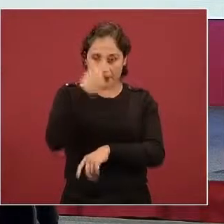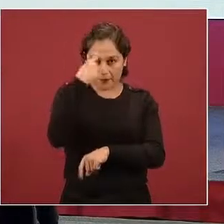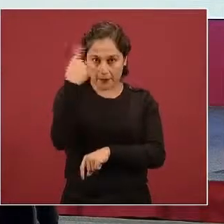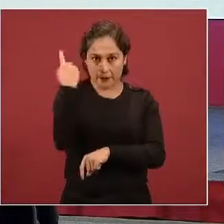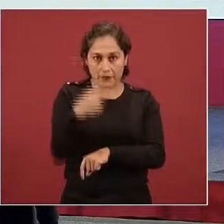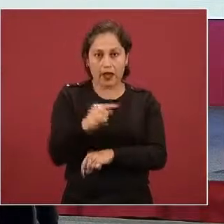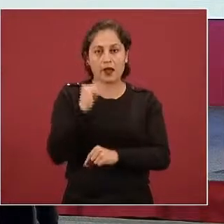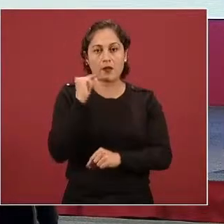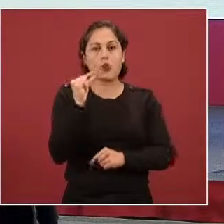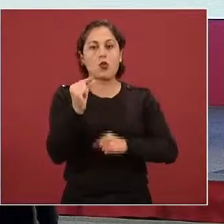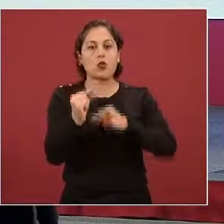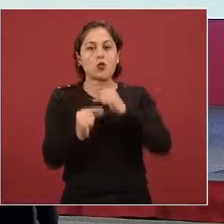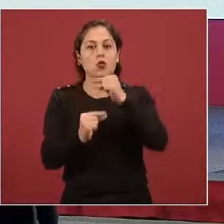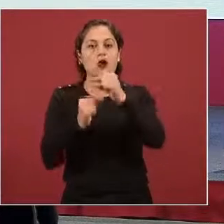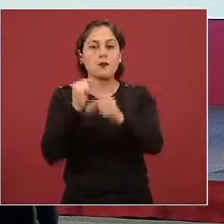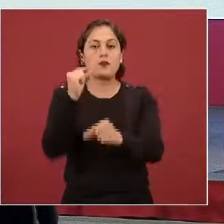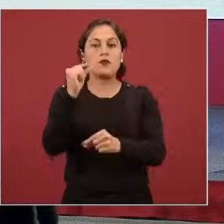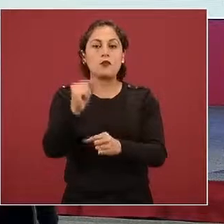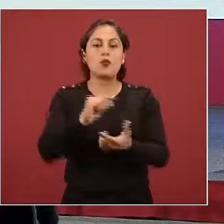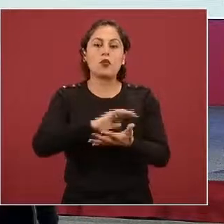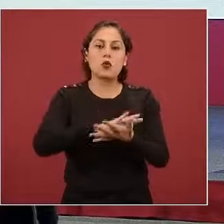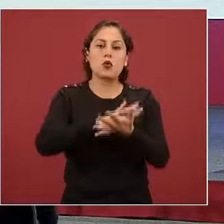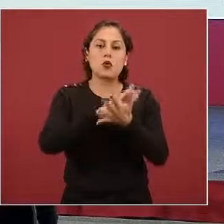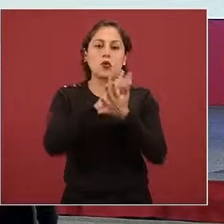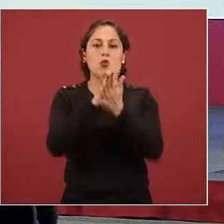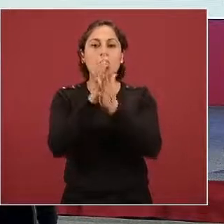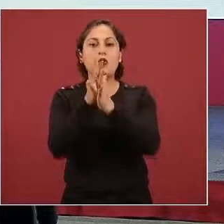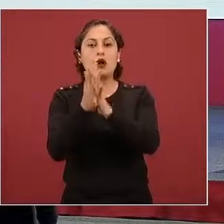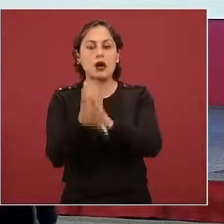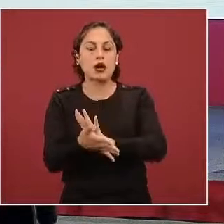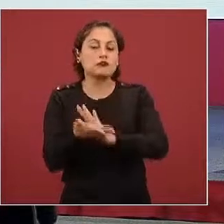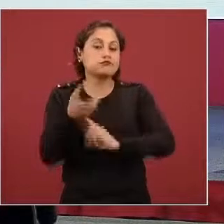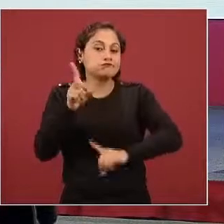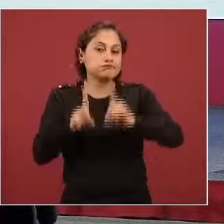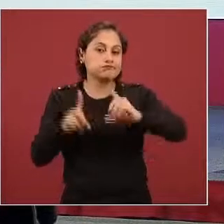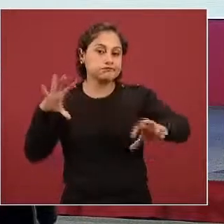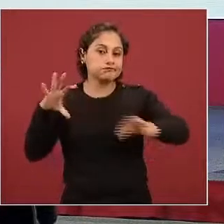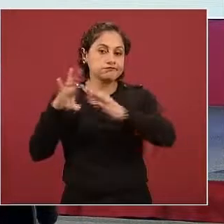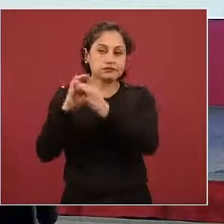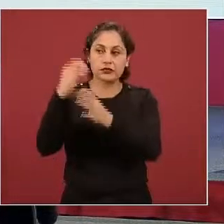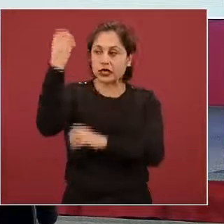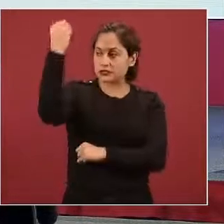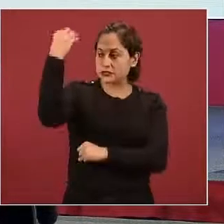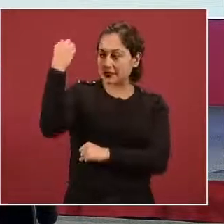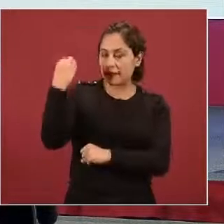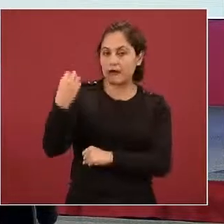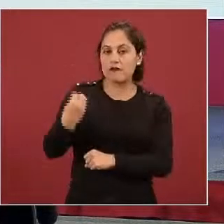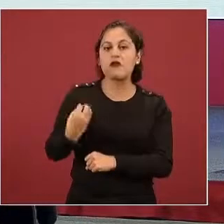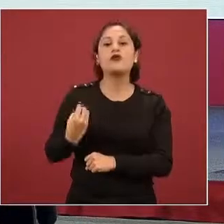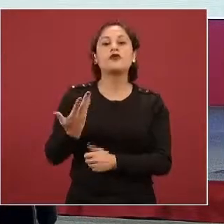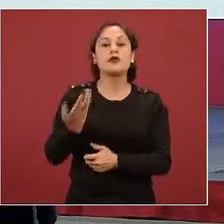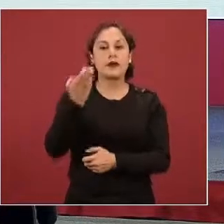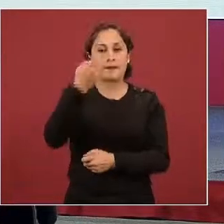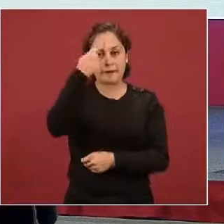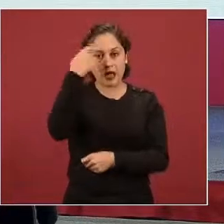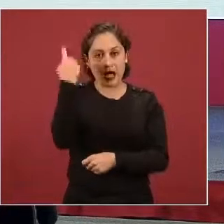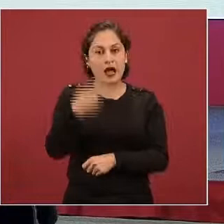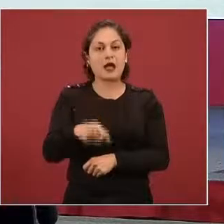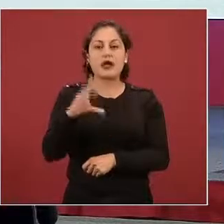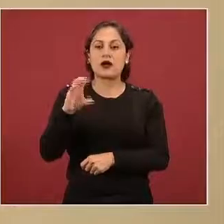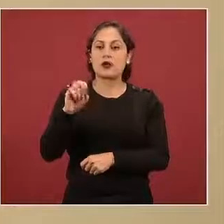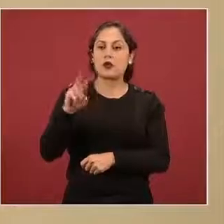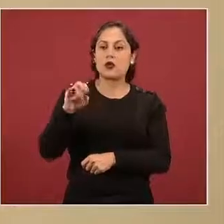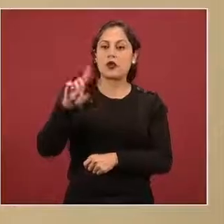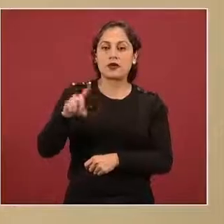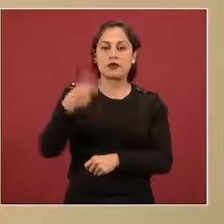regulada, atendiendo a los señalamientos de un semáforo de riesgo, el semáforo de riesgo COVID, un semáforo nacional que nos indica